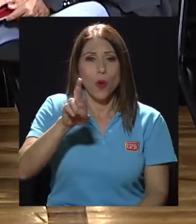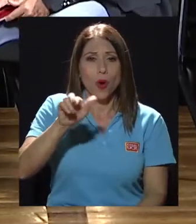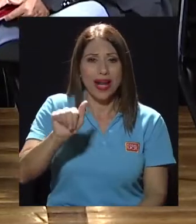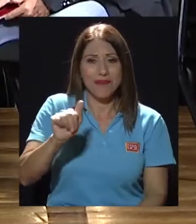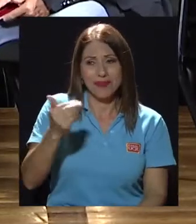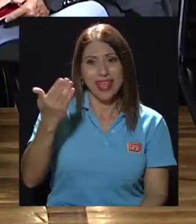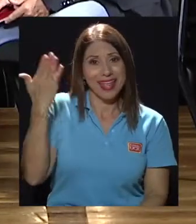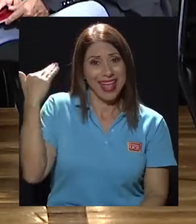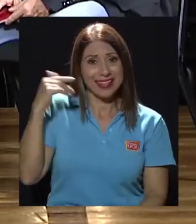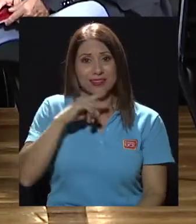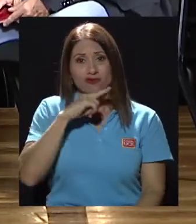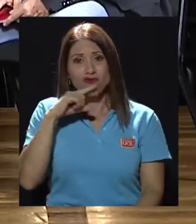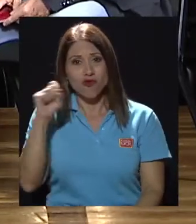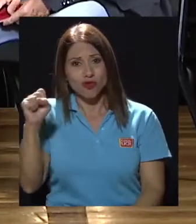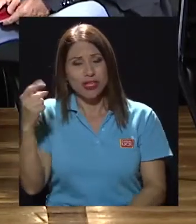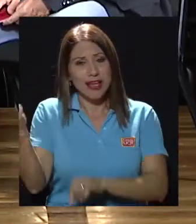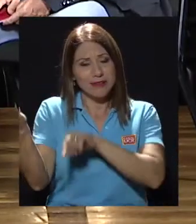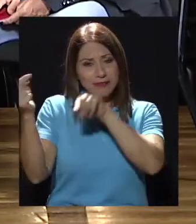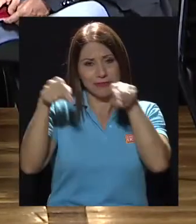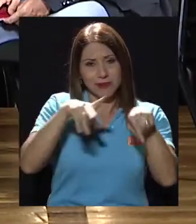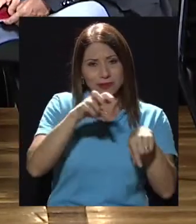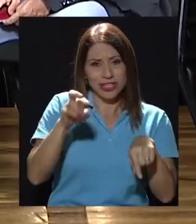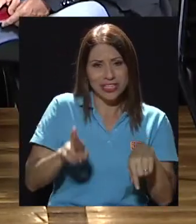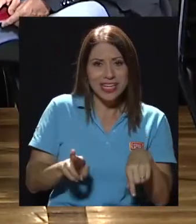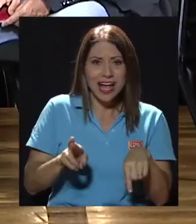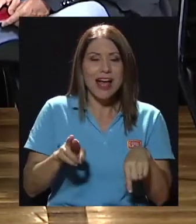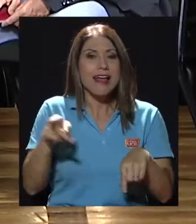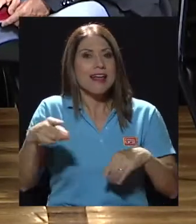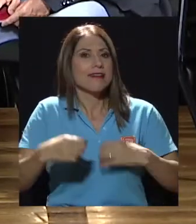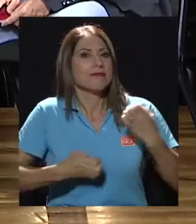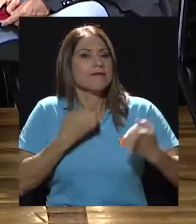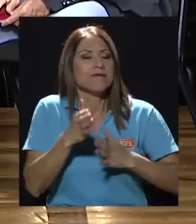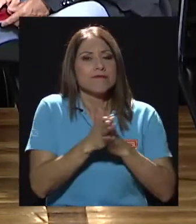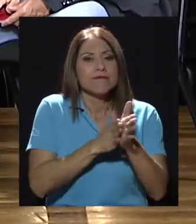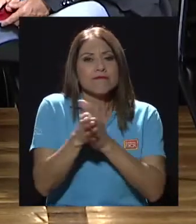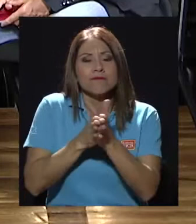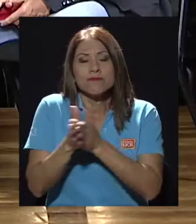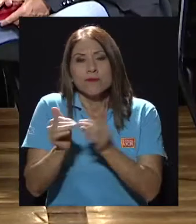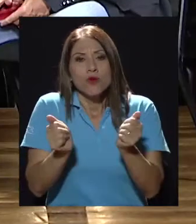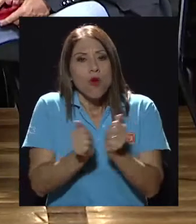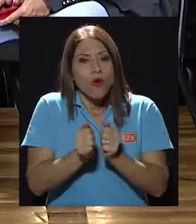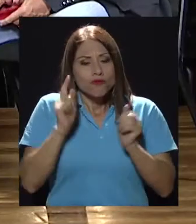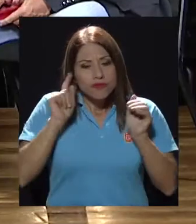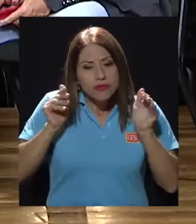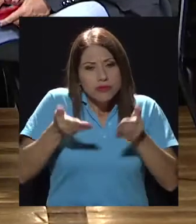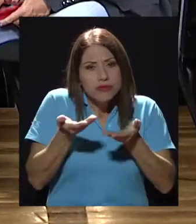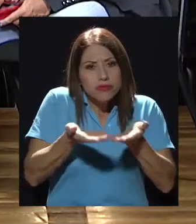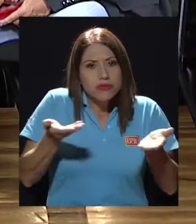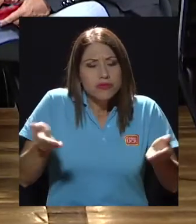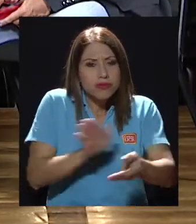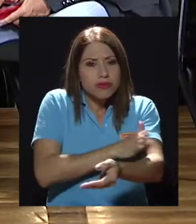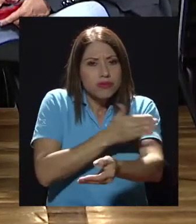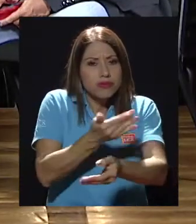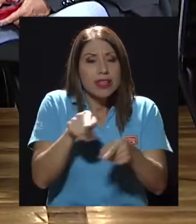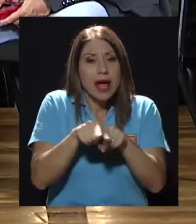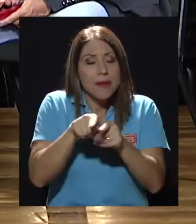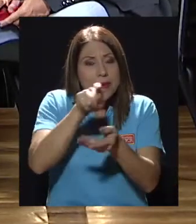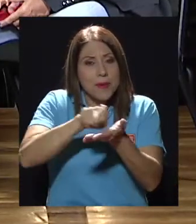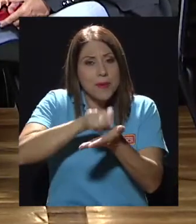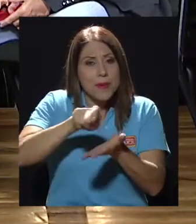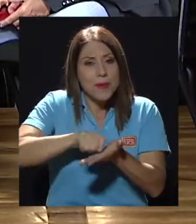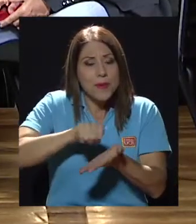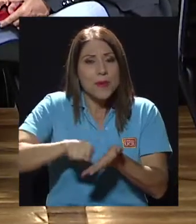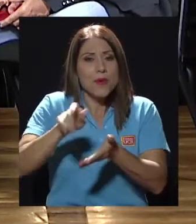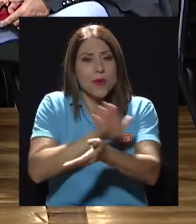Rusia. También muy entusiasta como instrumentista y con el hacer de componer. Yo me metí en esto